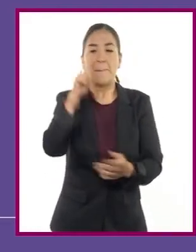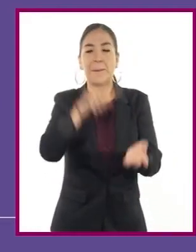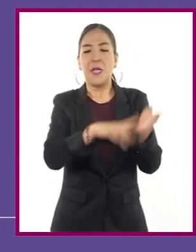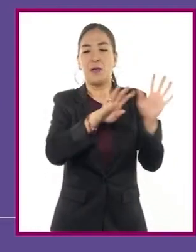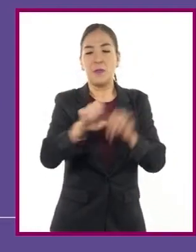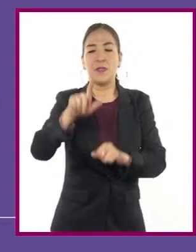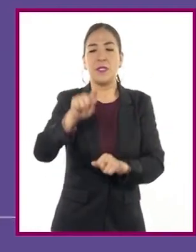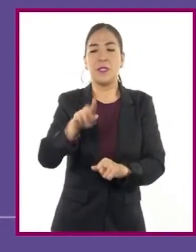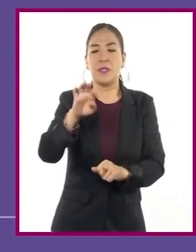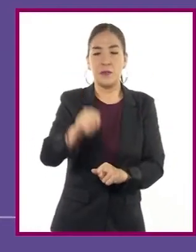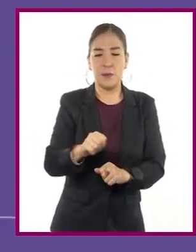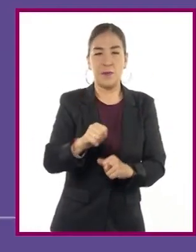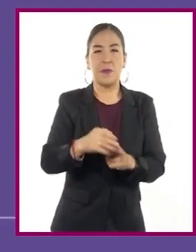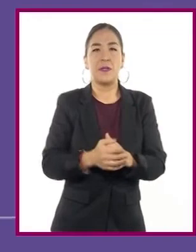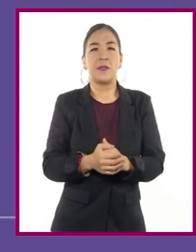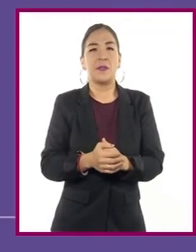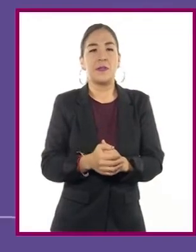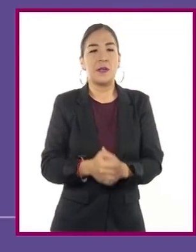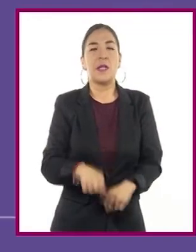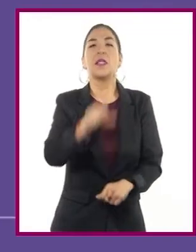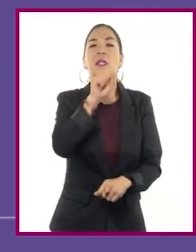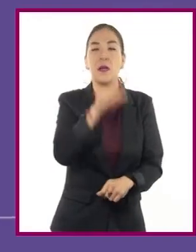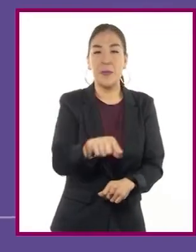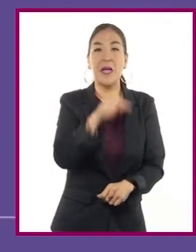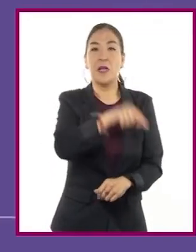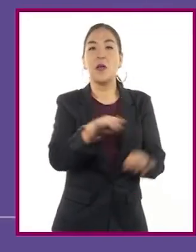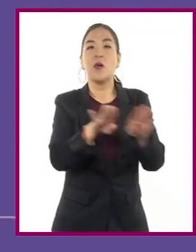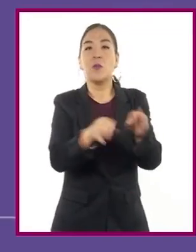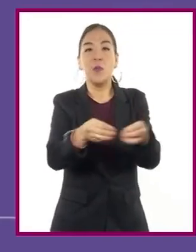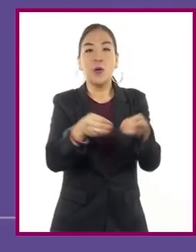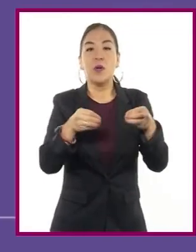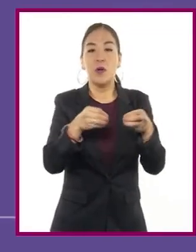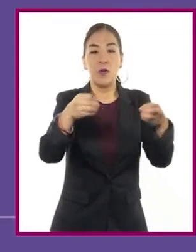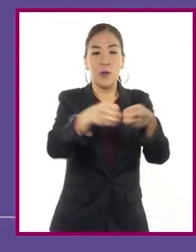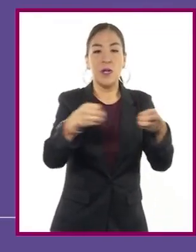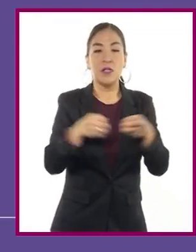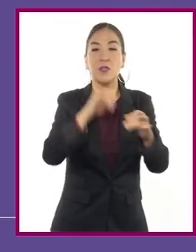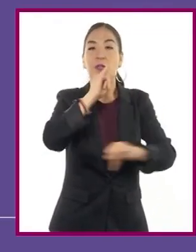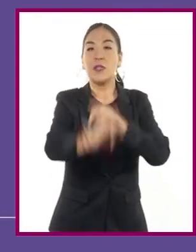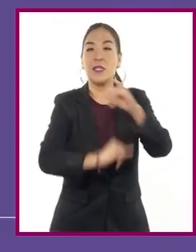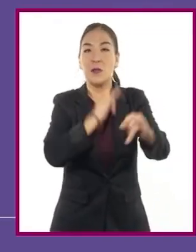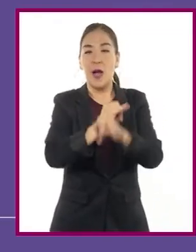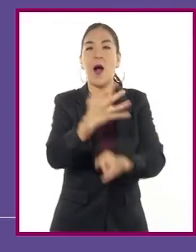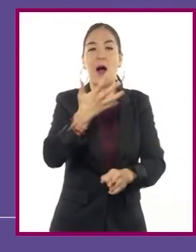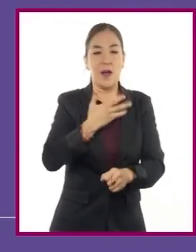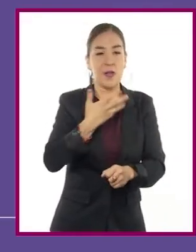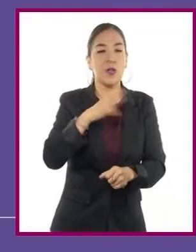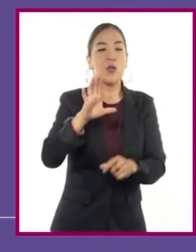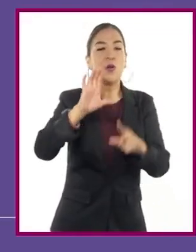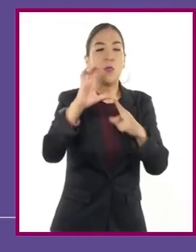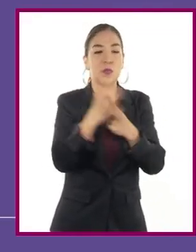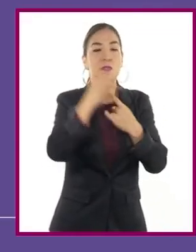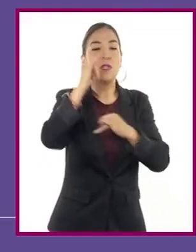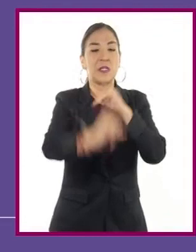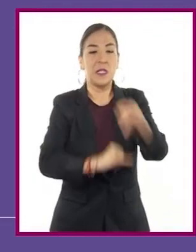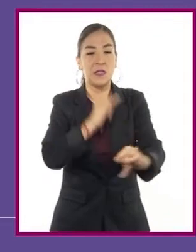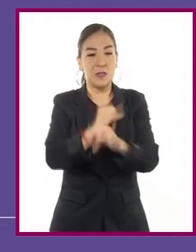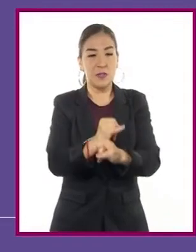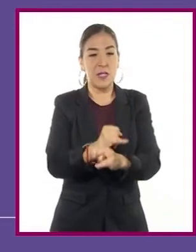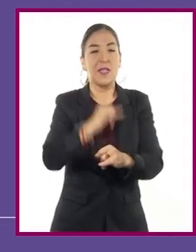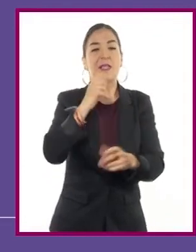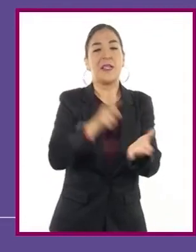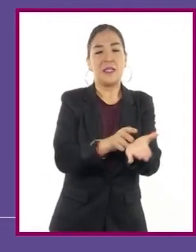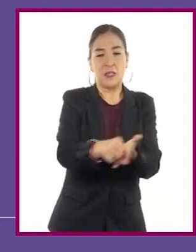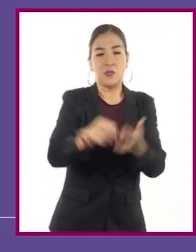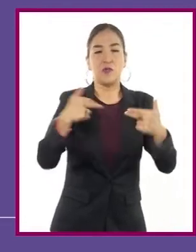1979. También, en el ámbito internacional, existe la Comisión Internacional de los Derechos